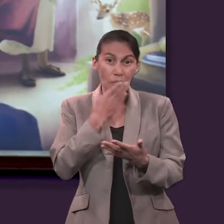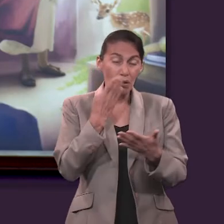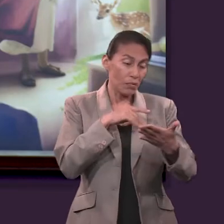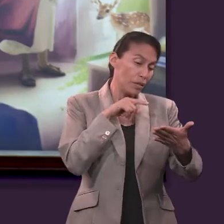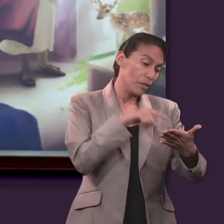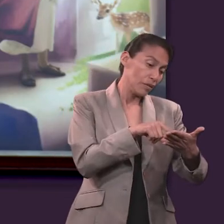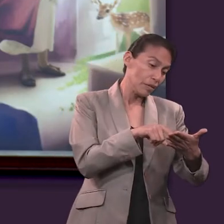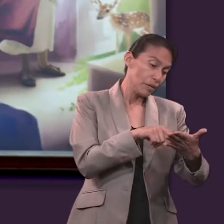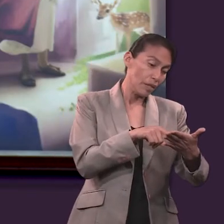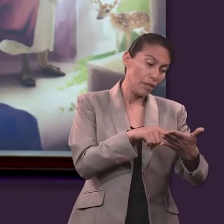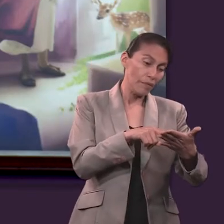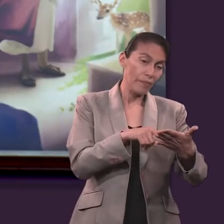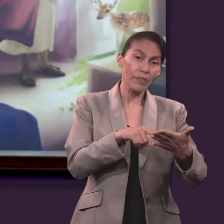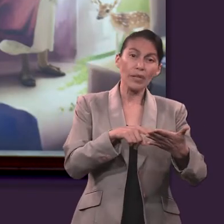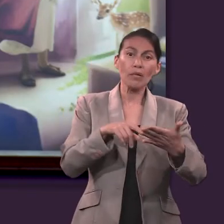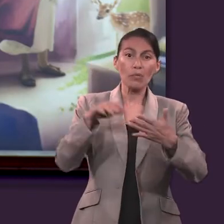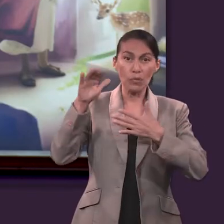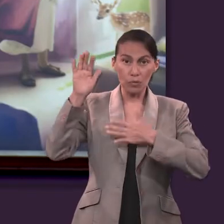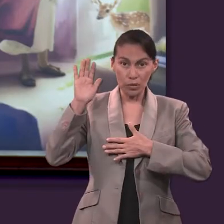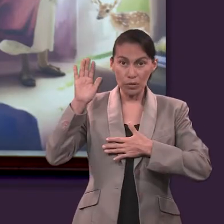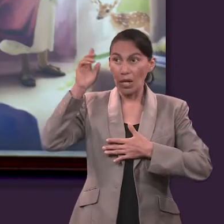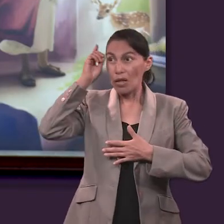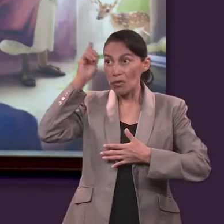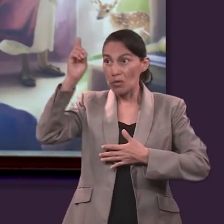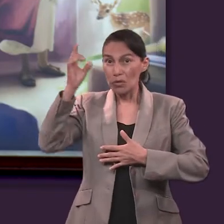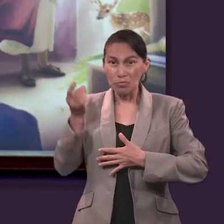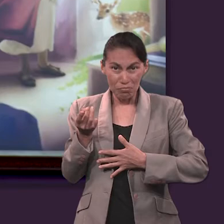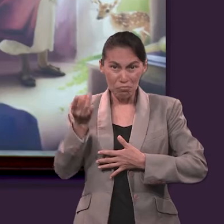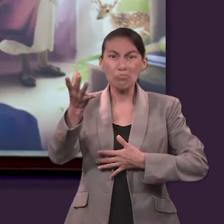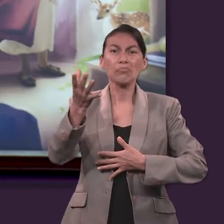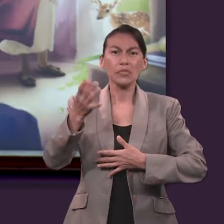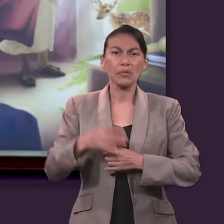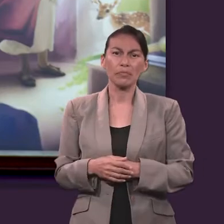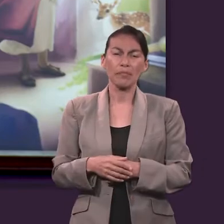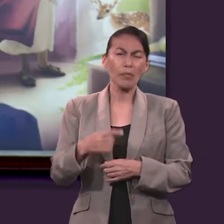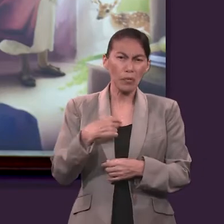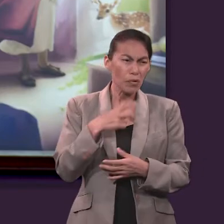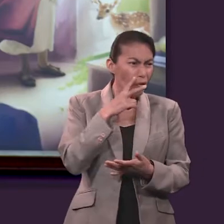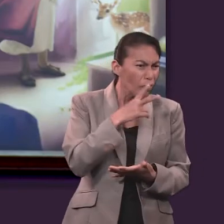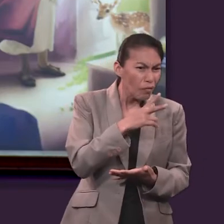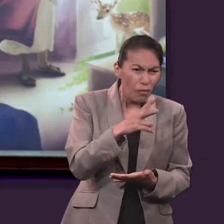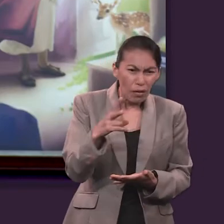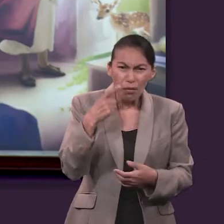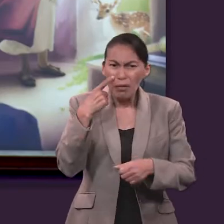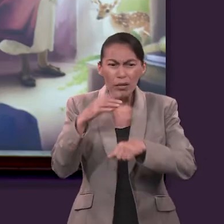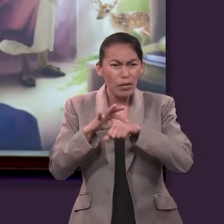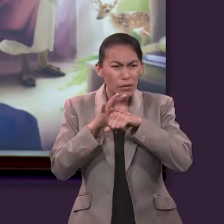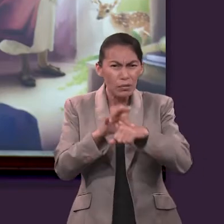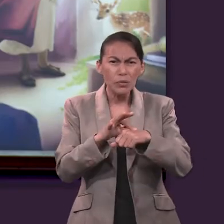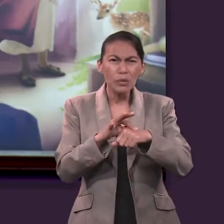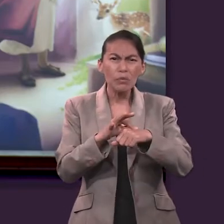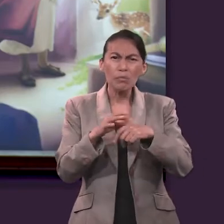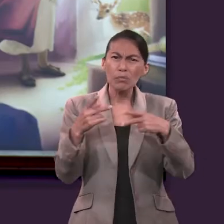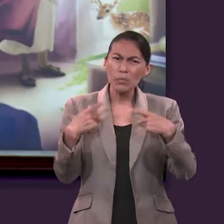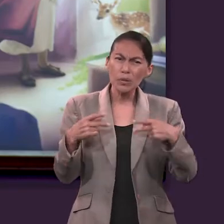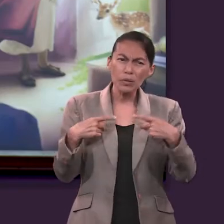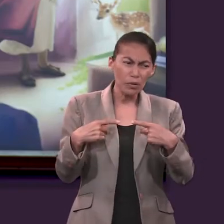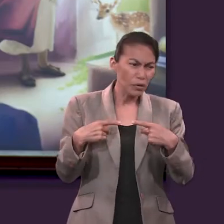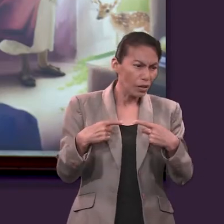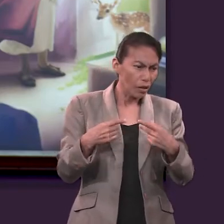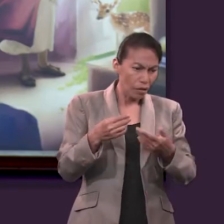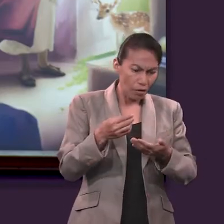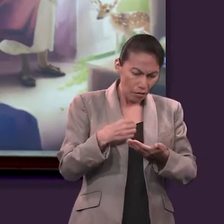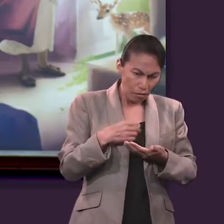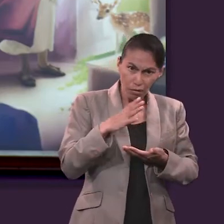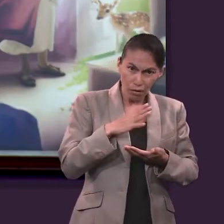que porque la Biblia no solo dice que Dios va a vencer, me promete que Dios va a vencer, sino que puedo ver hoy día cómo gente